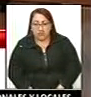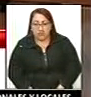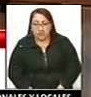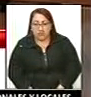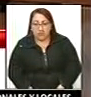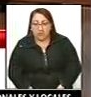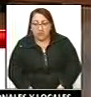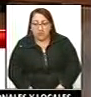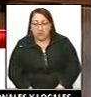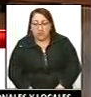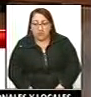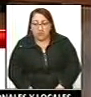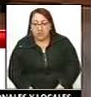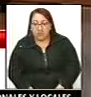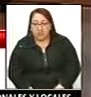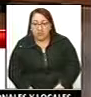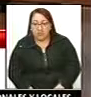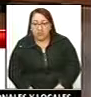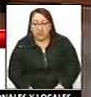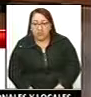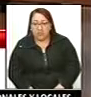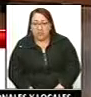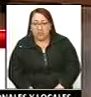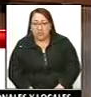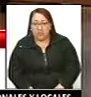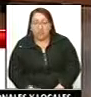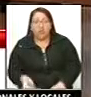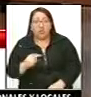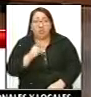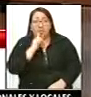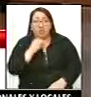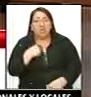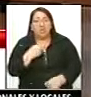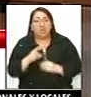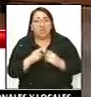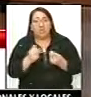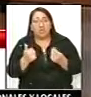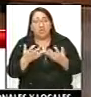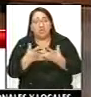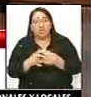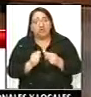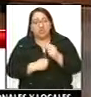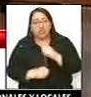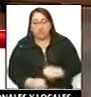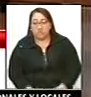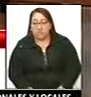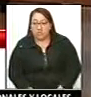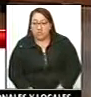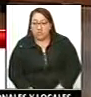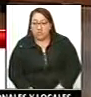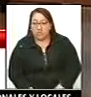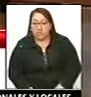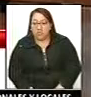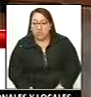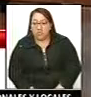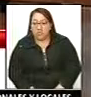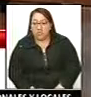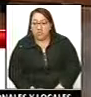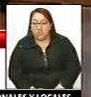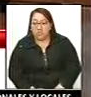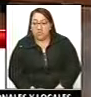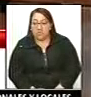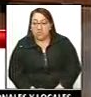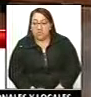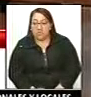quien no necesita. A esas escuelas de padres vienen todos los padres que tienen una relación fluida con sus hijos. El padre que tiene hijos en